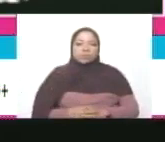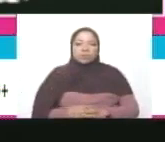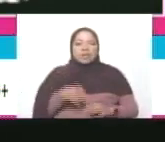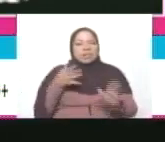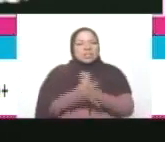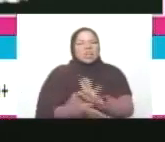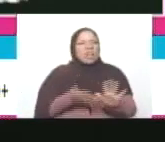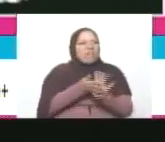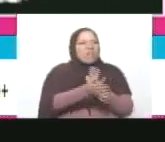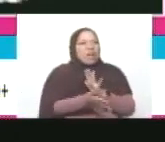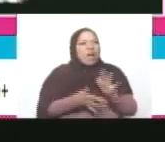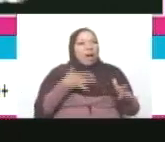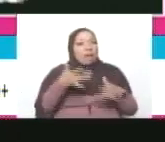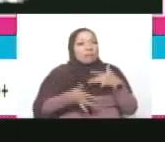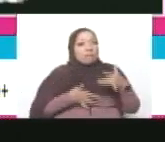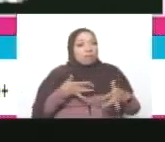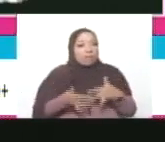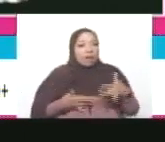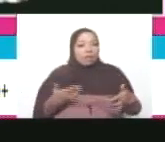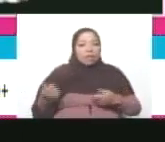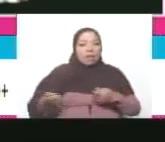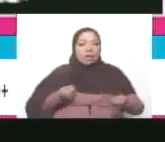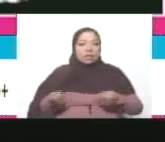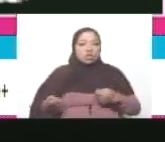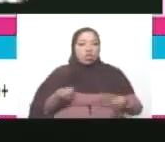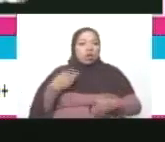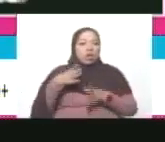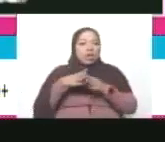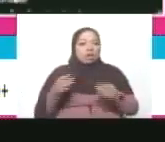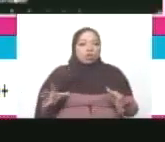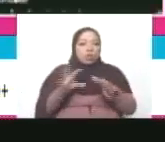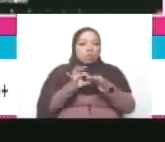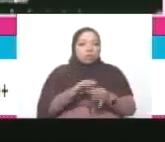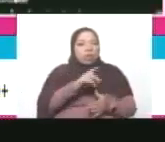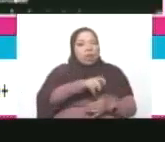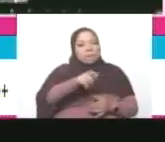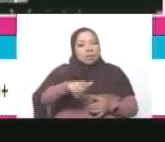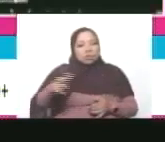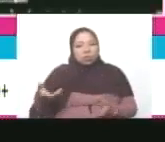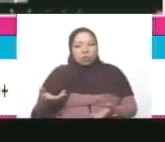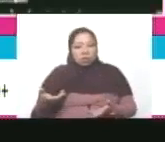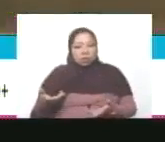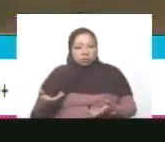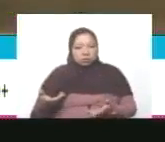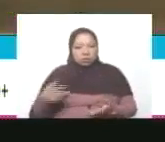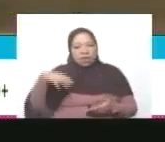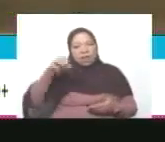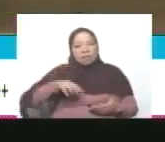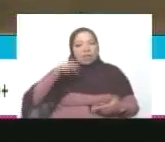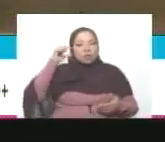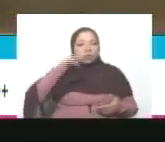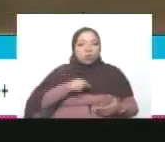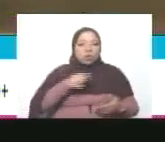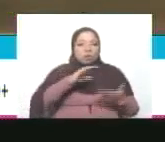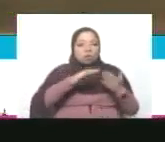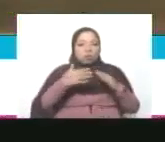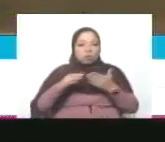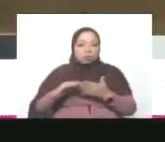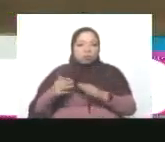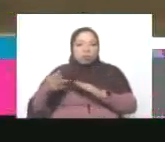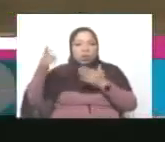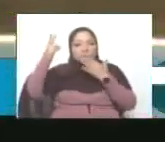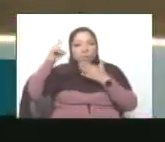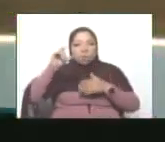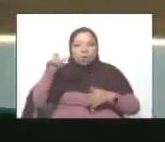eso Luis José Salazar González? Como buen Salazar, viene del Estado Sucre, de la comunidad